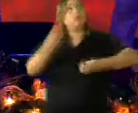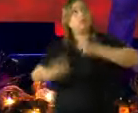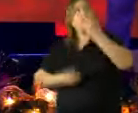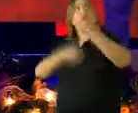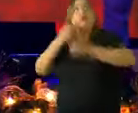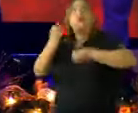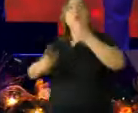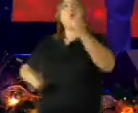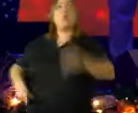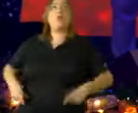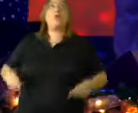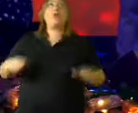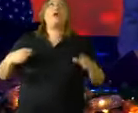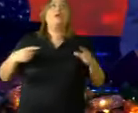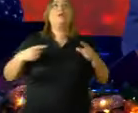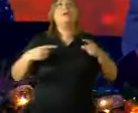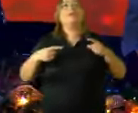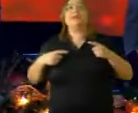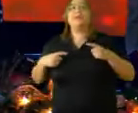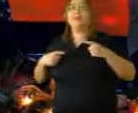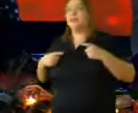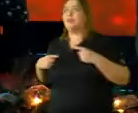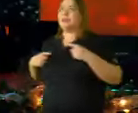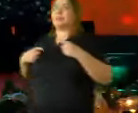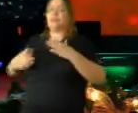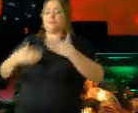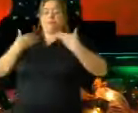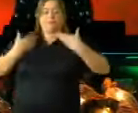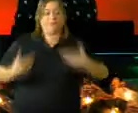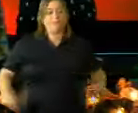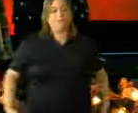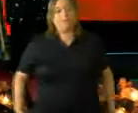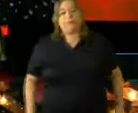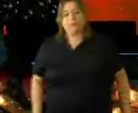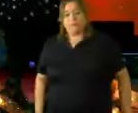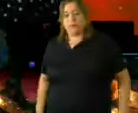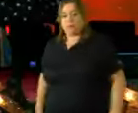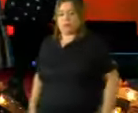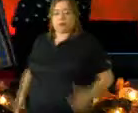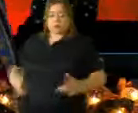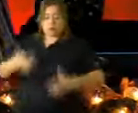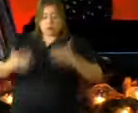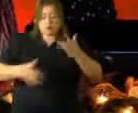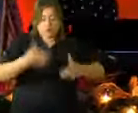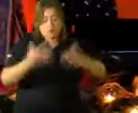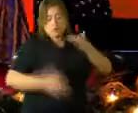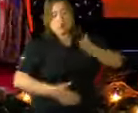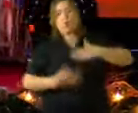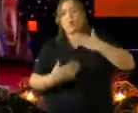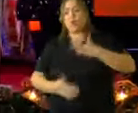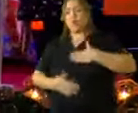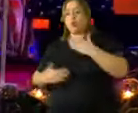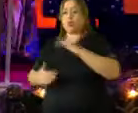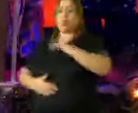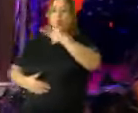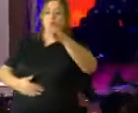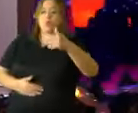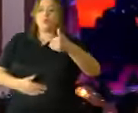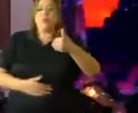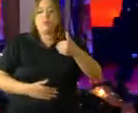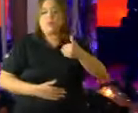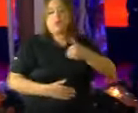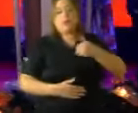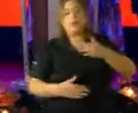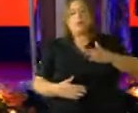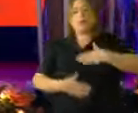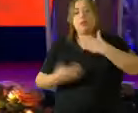viva. Ríos de agua viva y en mi ser. ¡Otra vez! Yo siento un gozo en mi alma. Gozo en